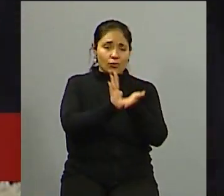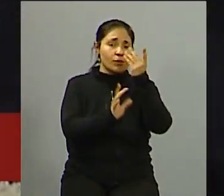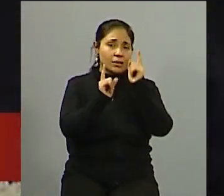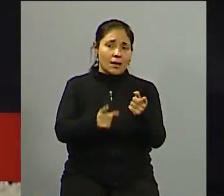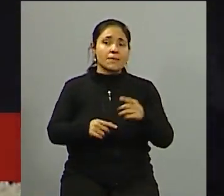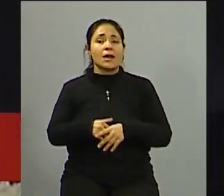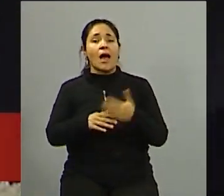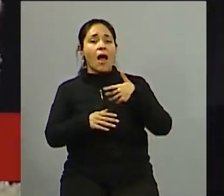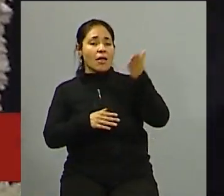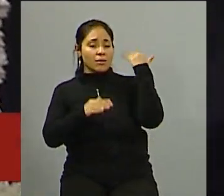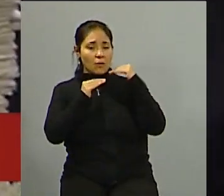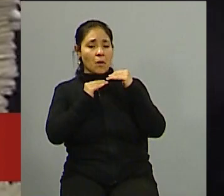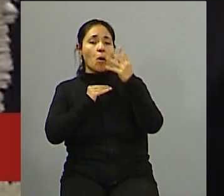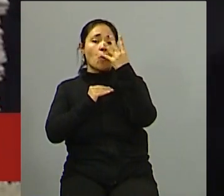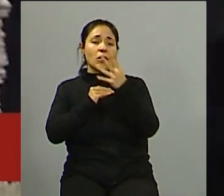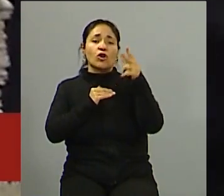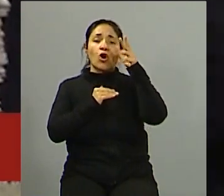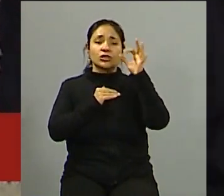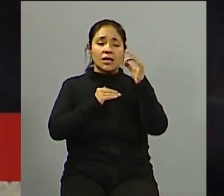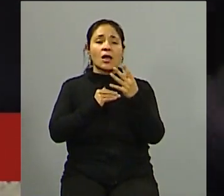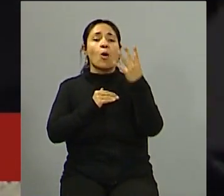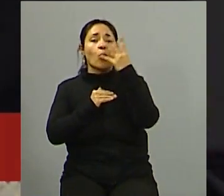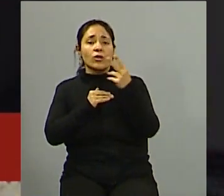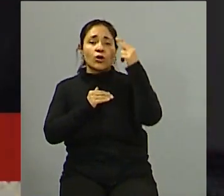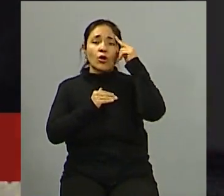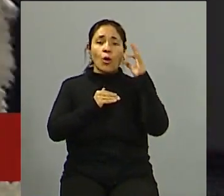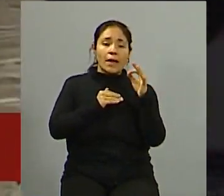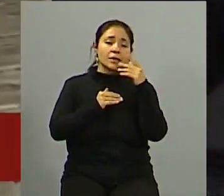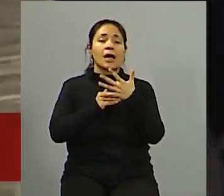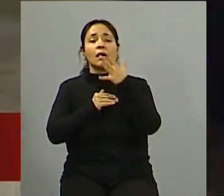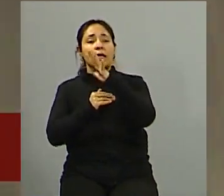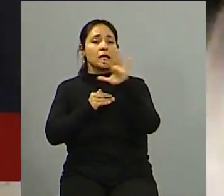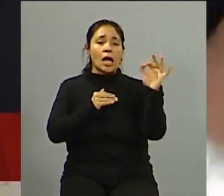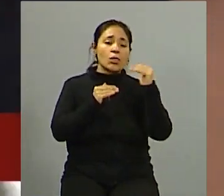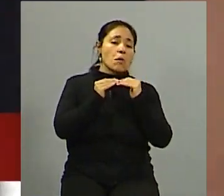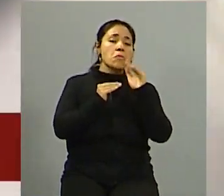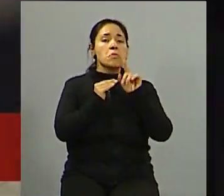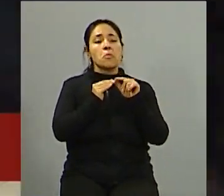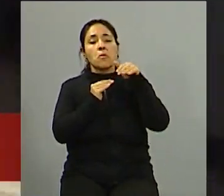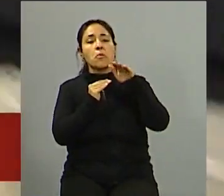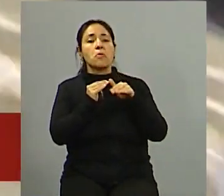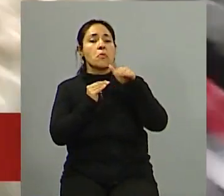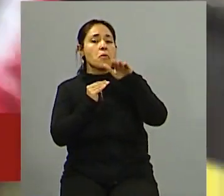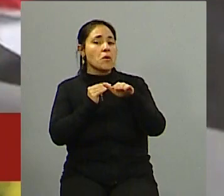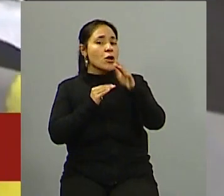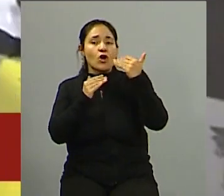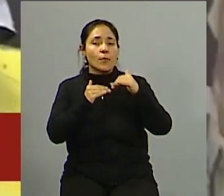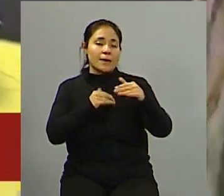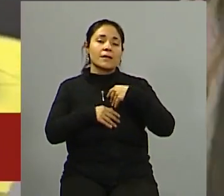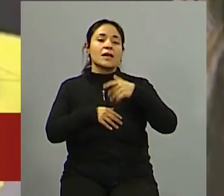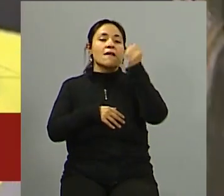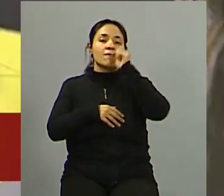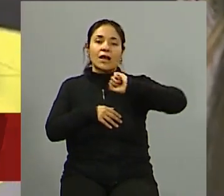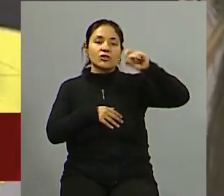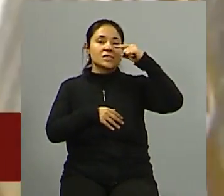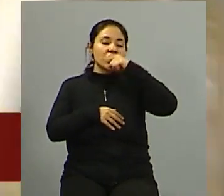planchado, había estado en 4.80, 4.90, 500, 4.90, se había mantenido en un mismo rango con una inflación que venía del 7,8%, del 8%,